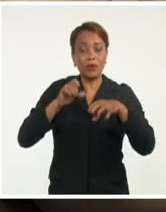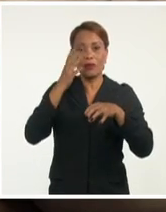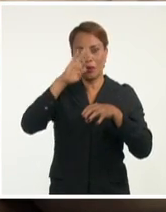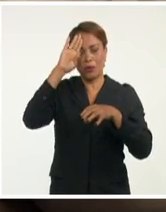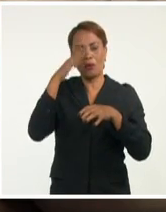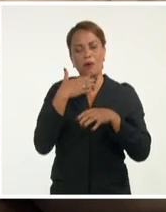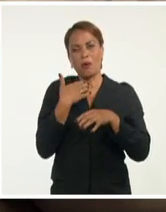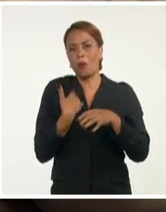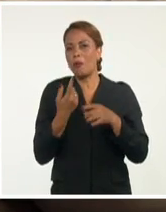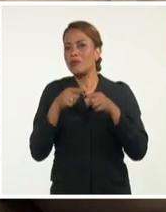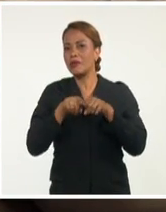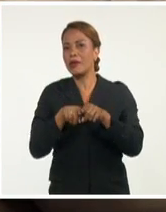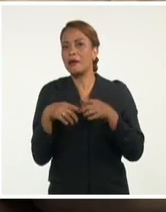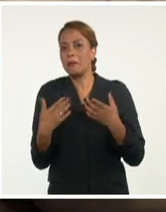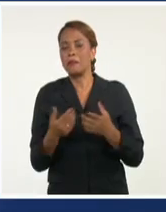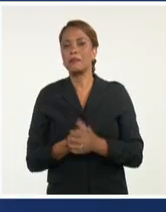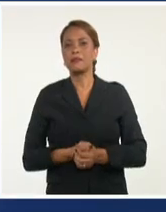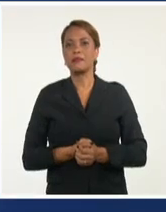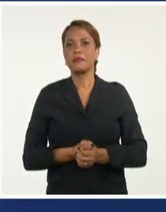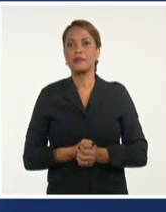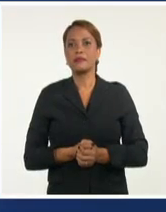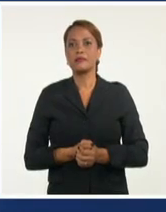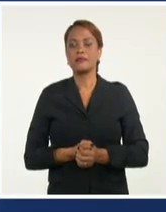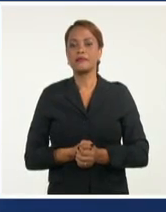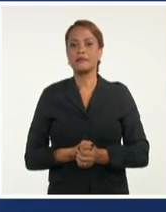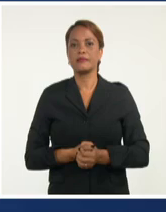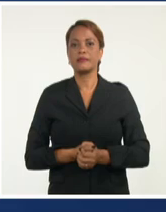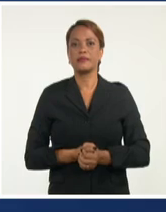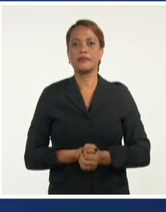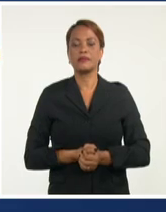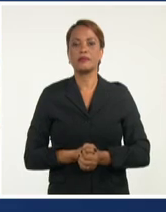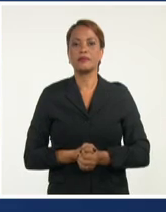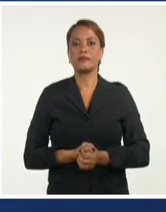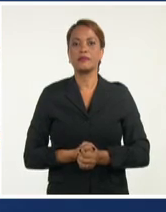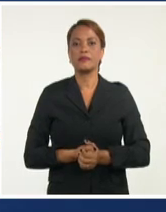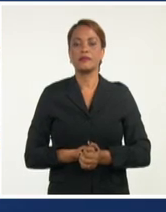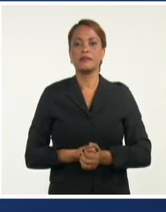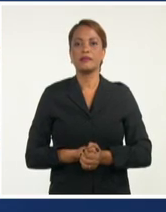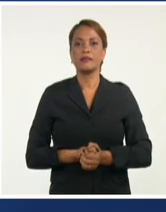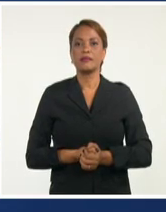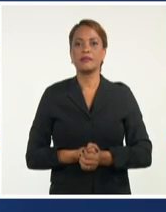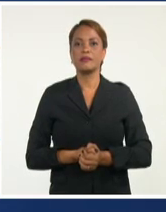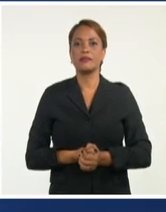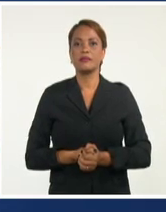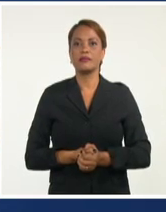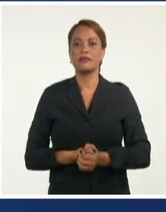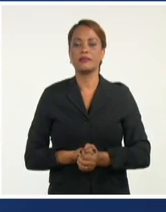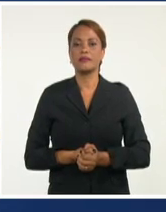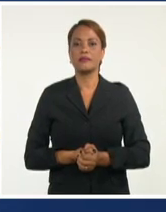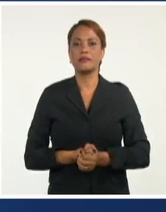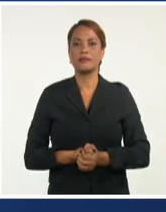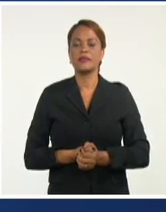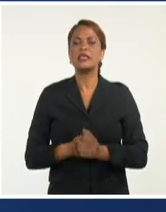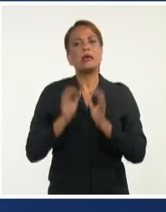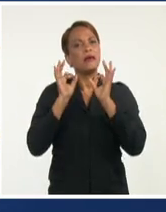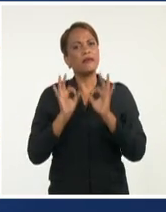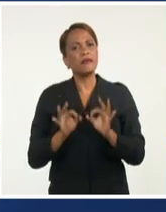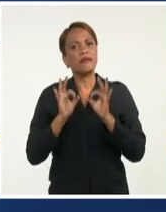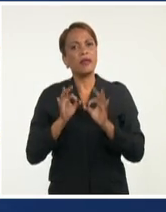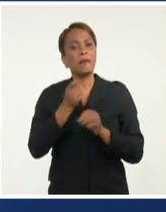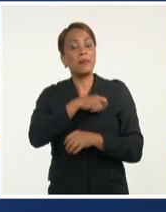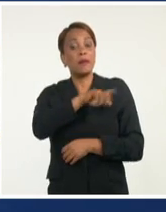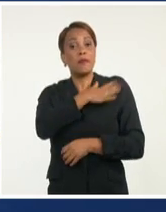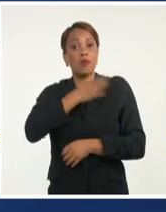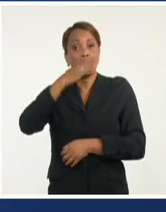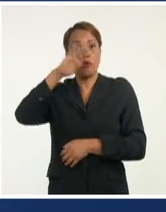país? Bueno, la unidad ha sido, digamos, una constante en las luchas políticas y